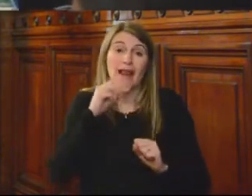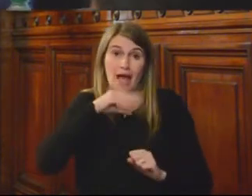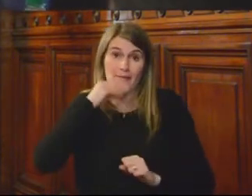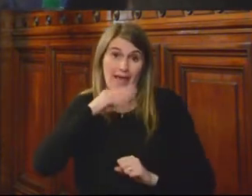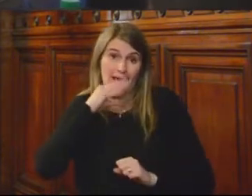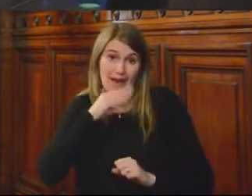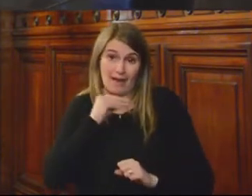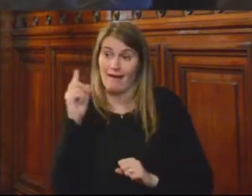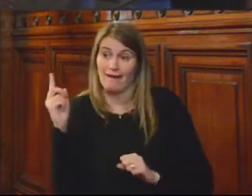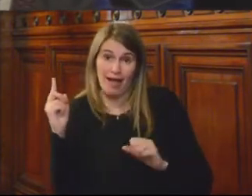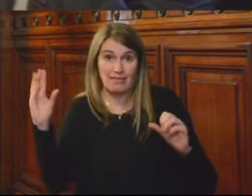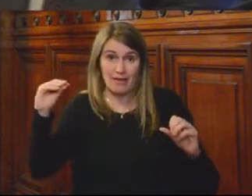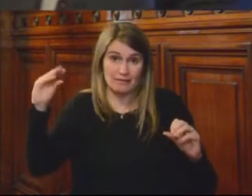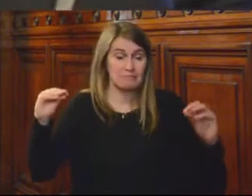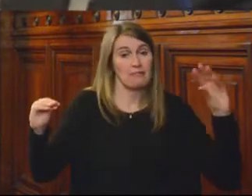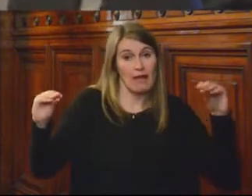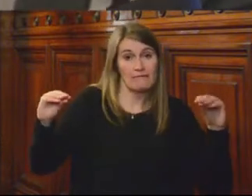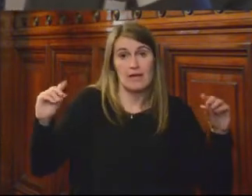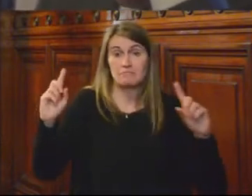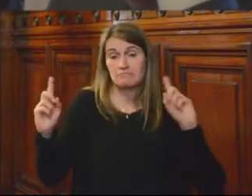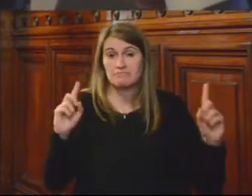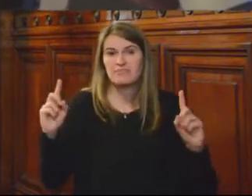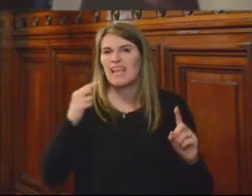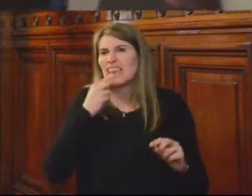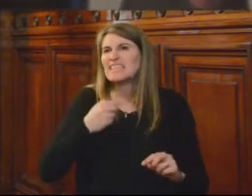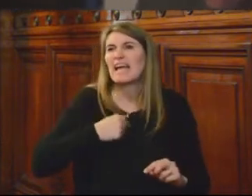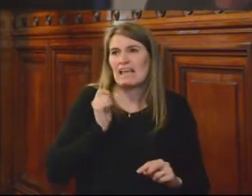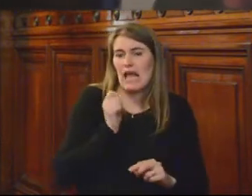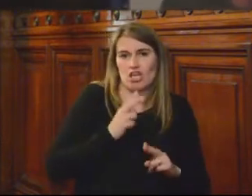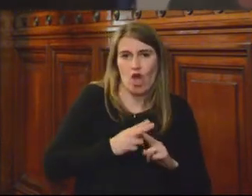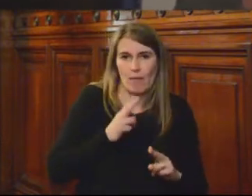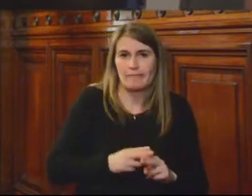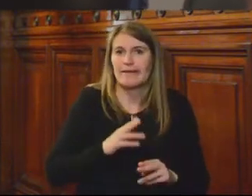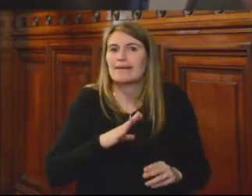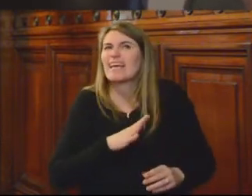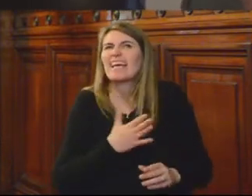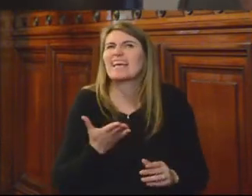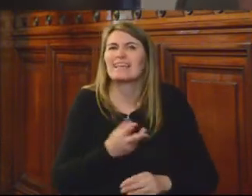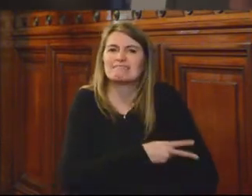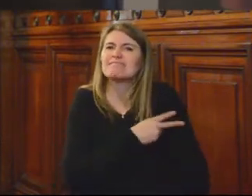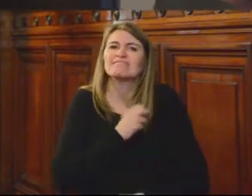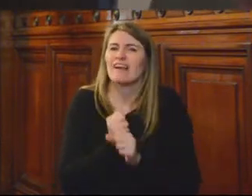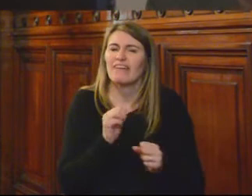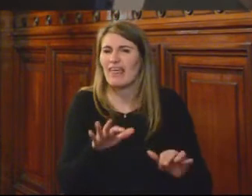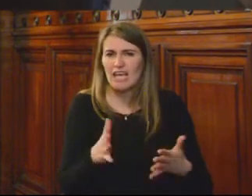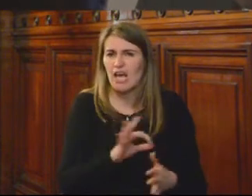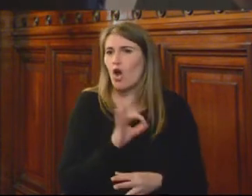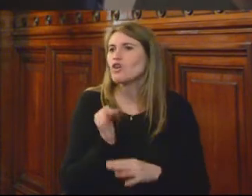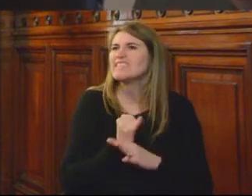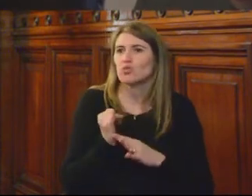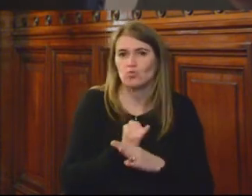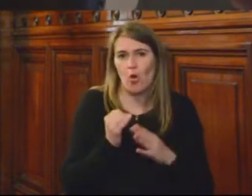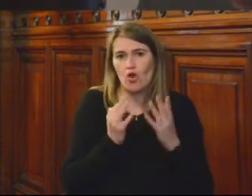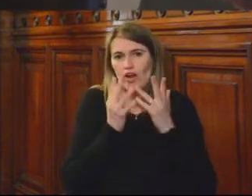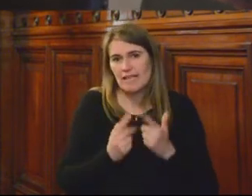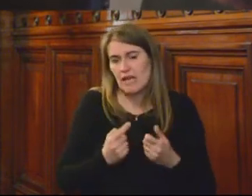cada integrante de la delegación se identifique indicando su nombre, cargo o institución a la que pertenece o representa.